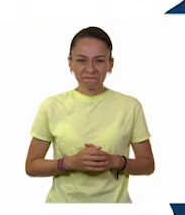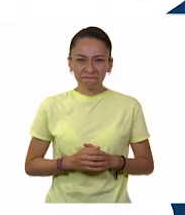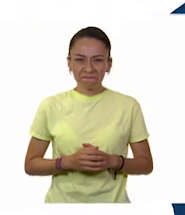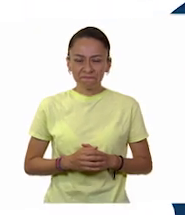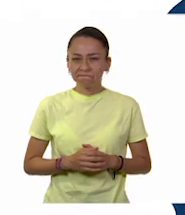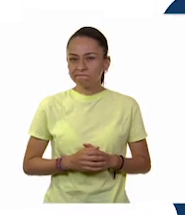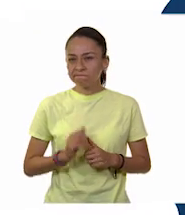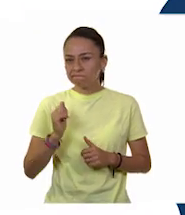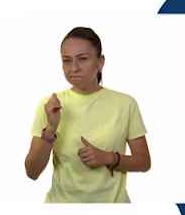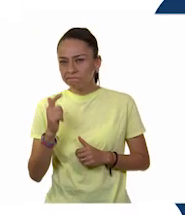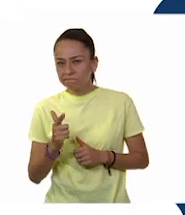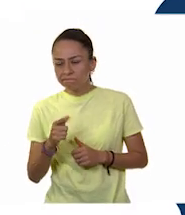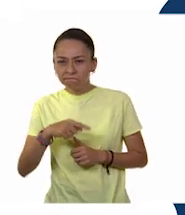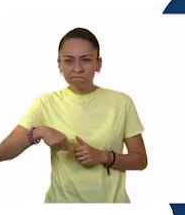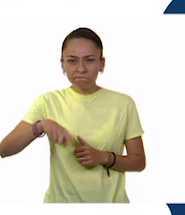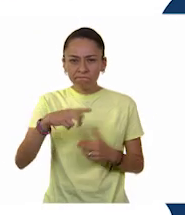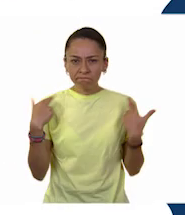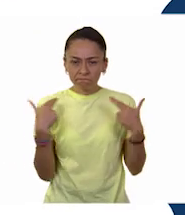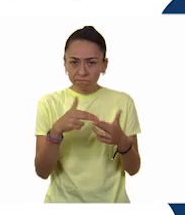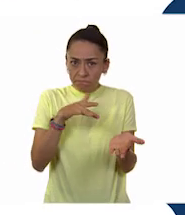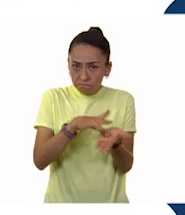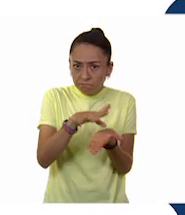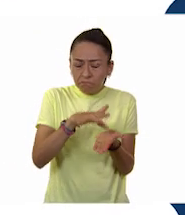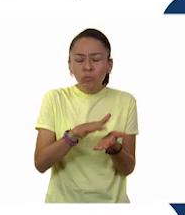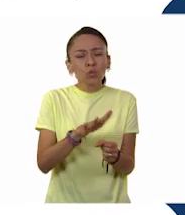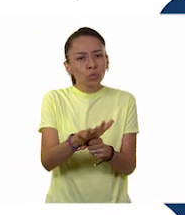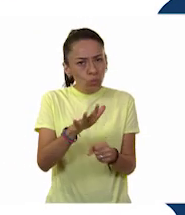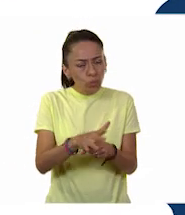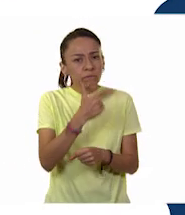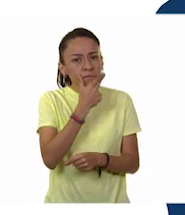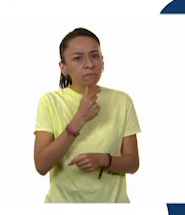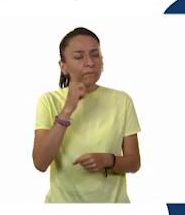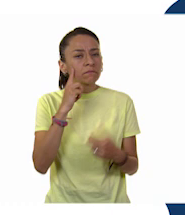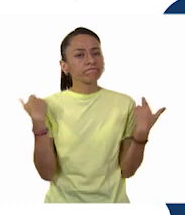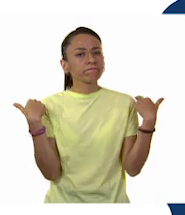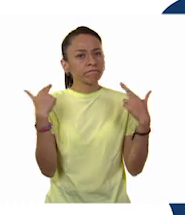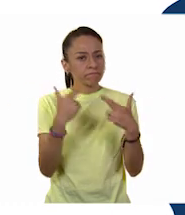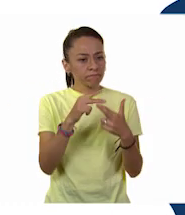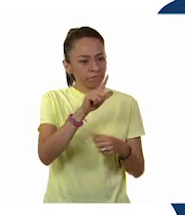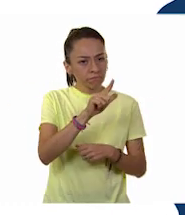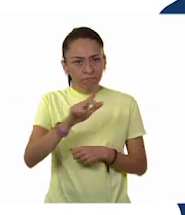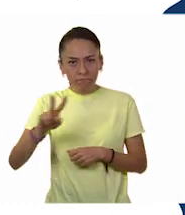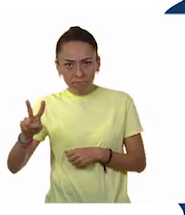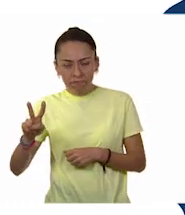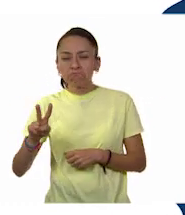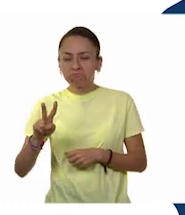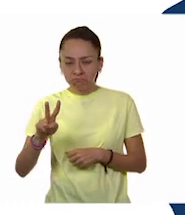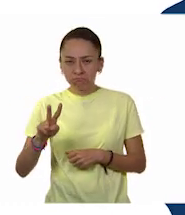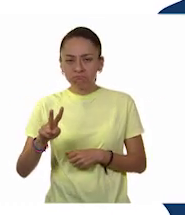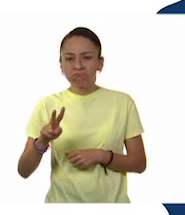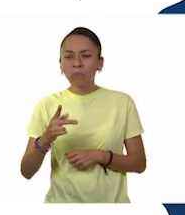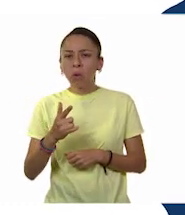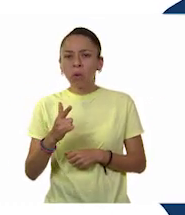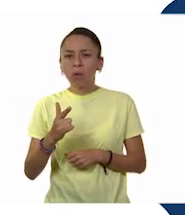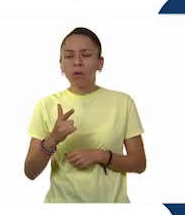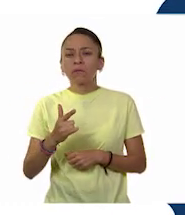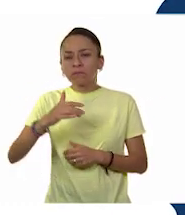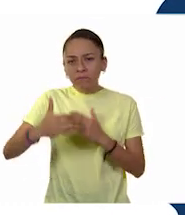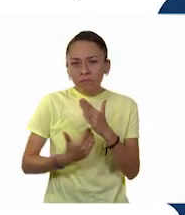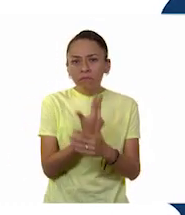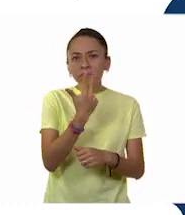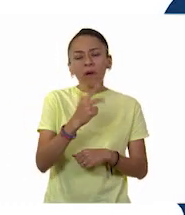Para apoyo pedagógico, hay maestras y maestros de lunes a viernes de 8 a 20 horas en el teléfono